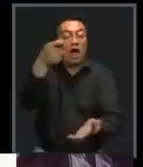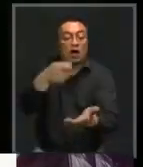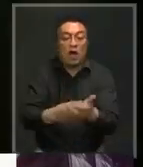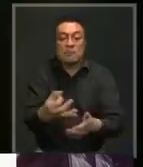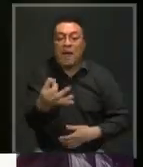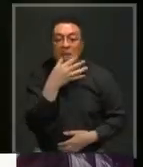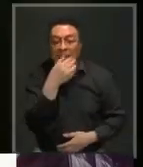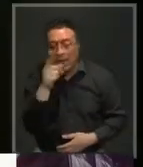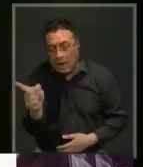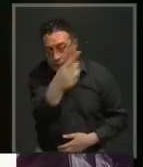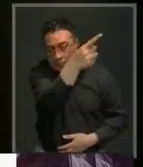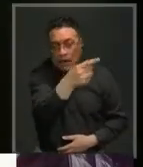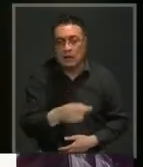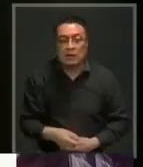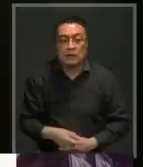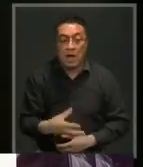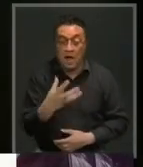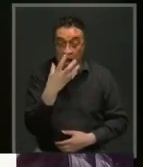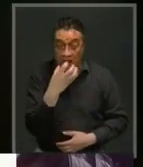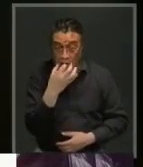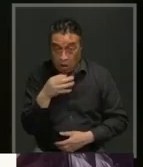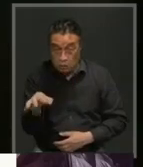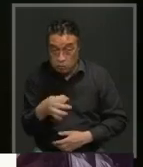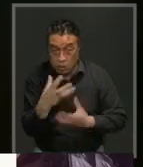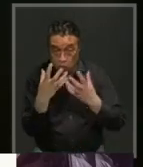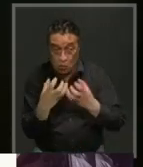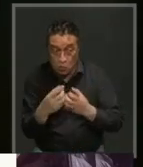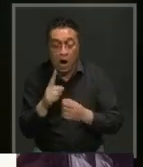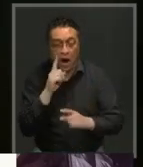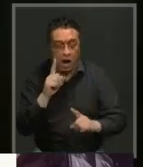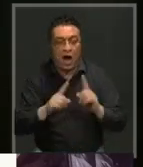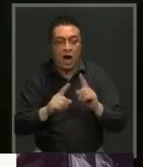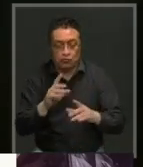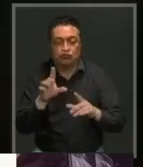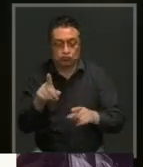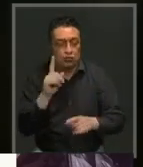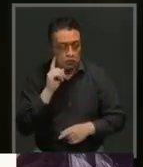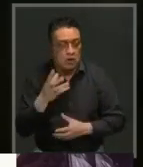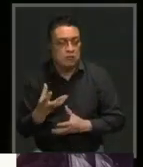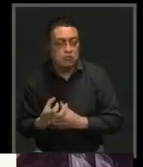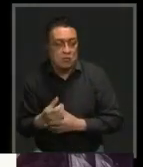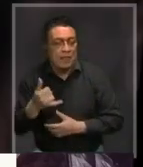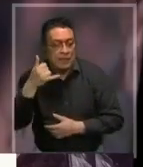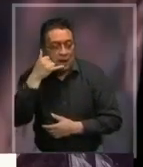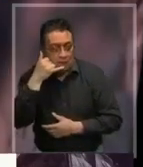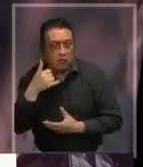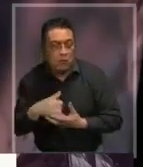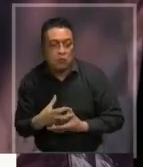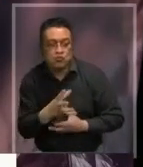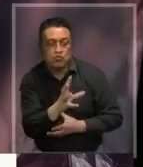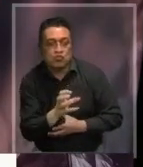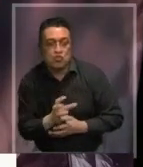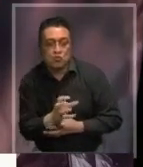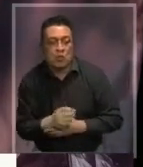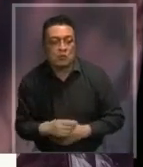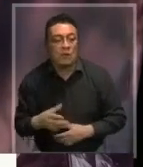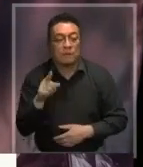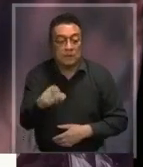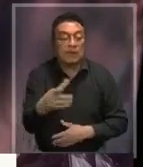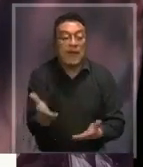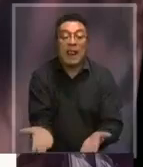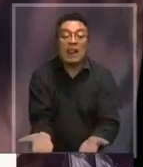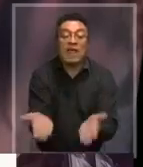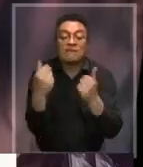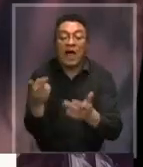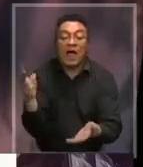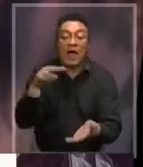pastillas estos audios corresponden a algunos episodios que ella grabó con su teléfono celular te levantas